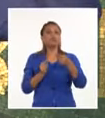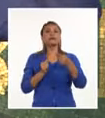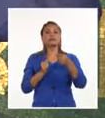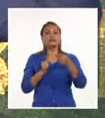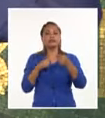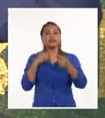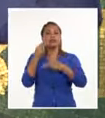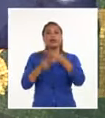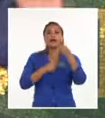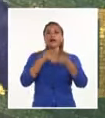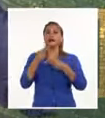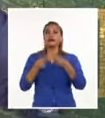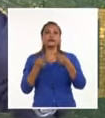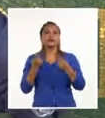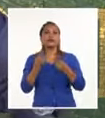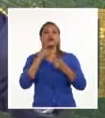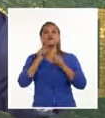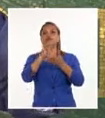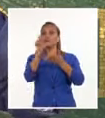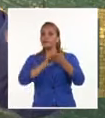hacer un